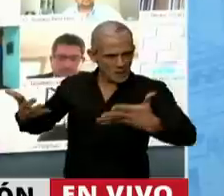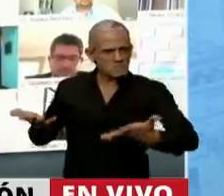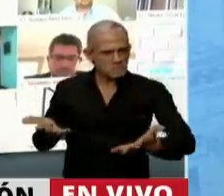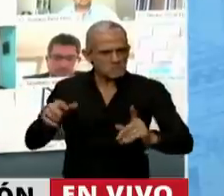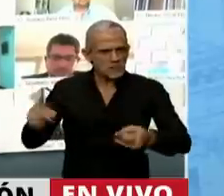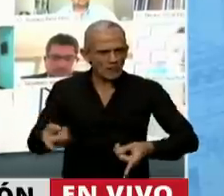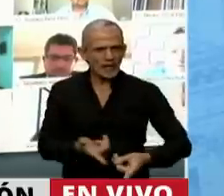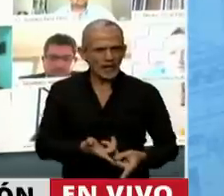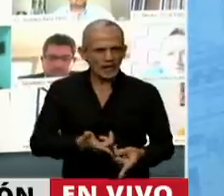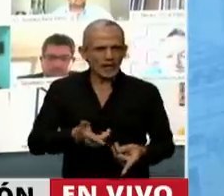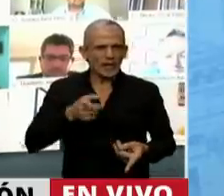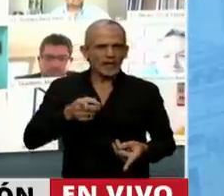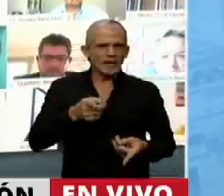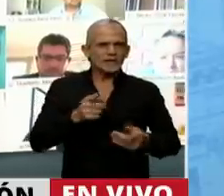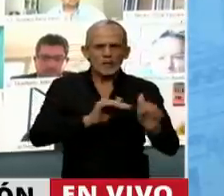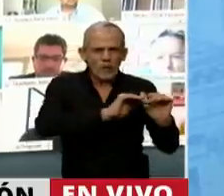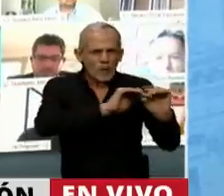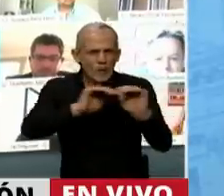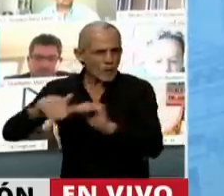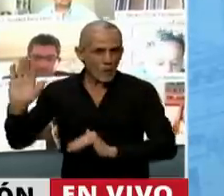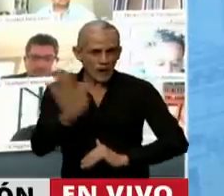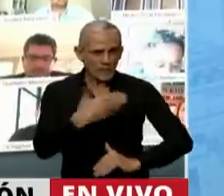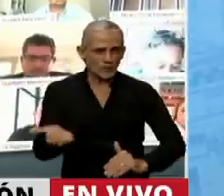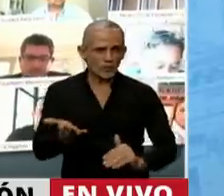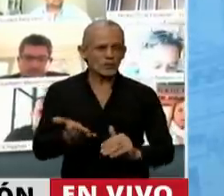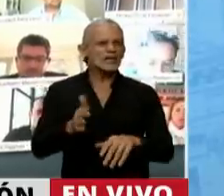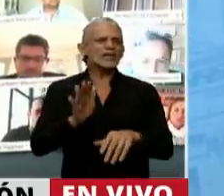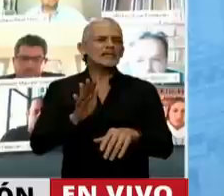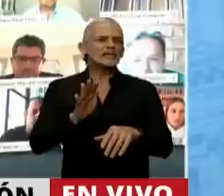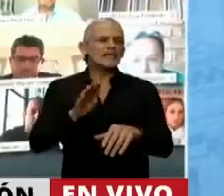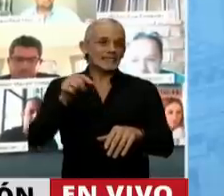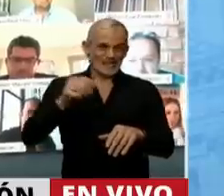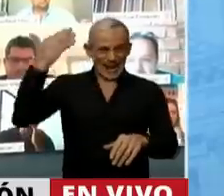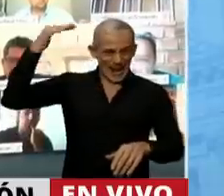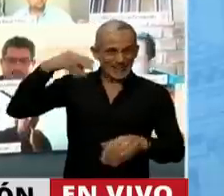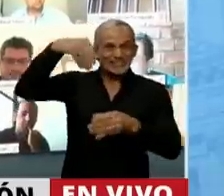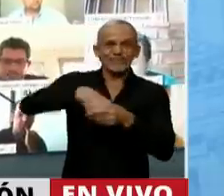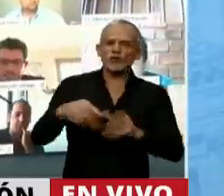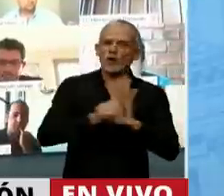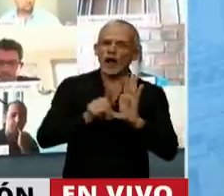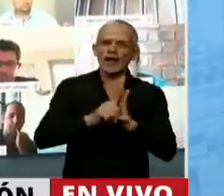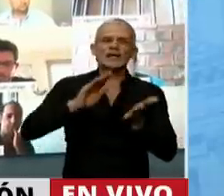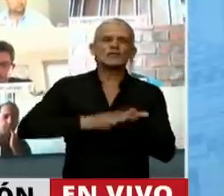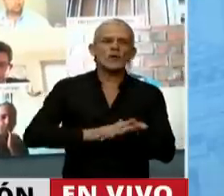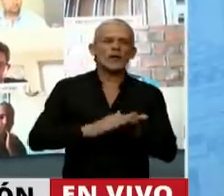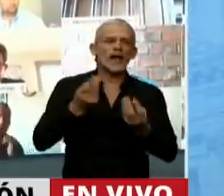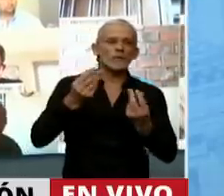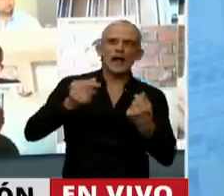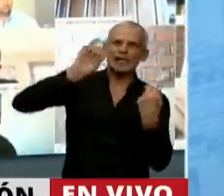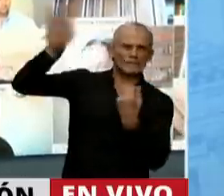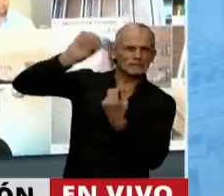Me suena mucho más un traje a medida cuando se votó en este Congreso una ley de blanqueo de